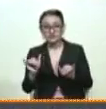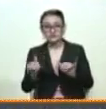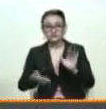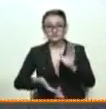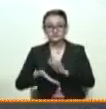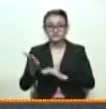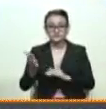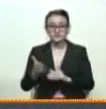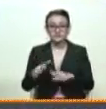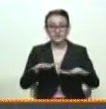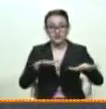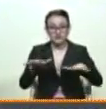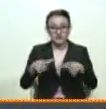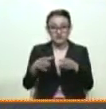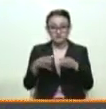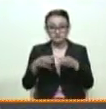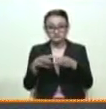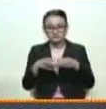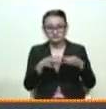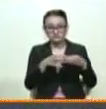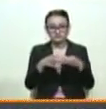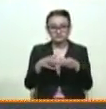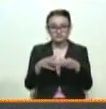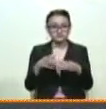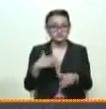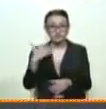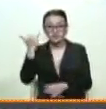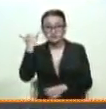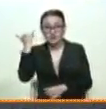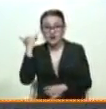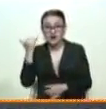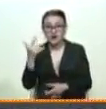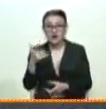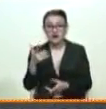con el Comando Estratégico Operacional, no quisiera imaginarme